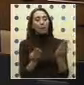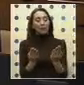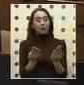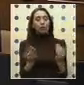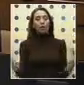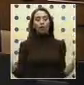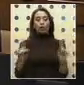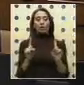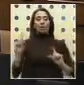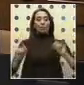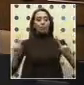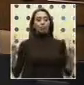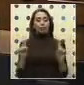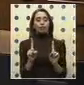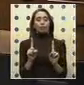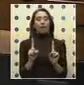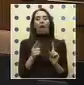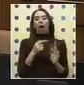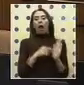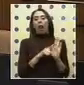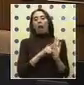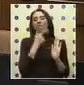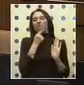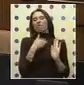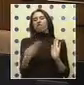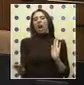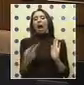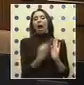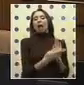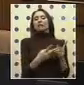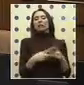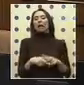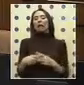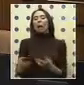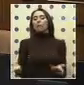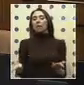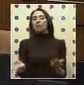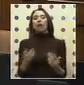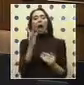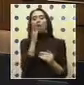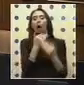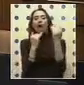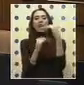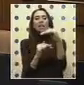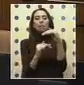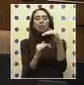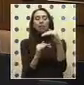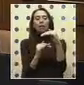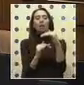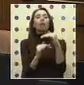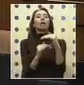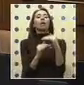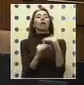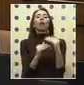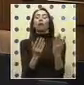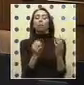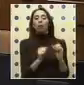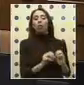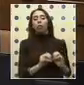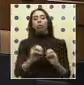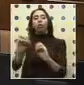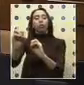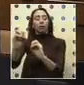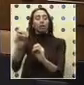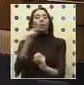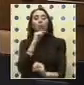litigantes una herramienta fácil y sin limitaciones que puede ser ejercida con fines poco legítimos. A vía de ejemplo,